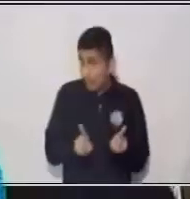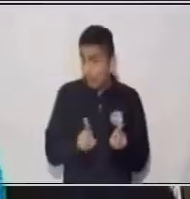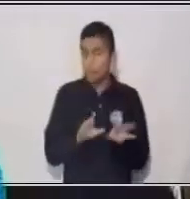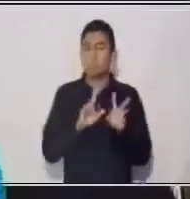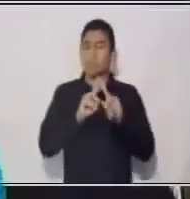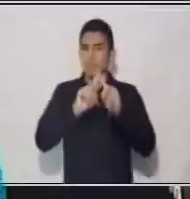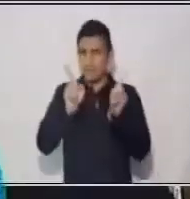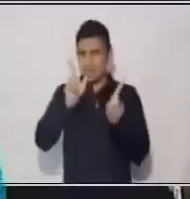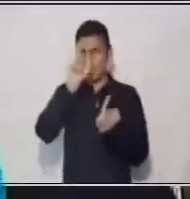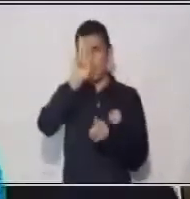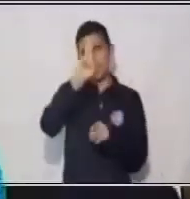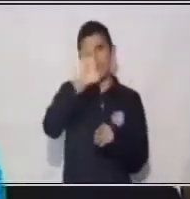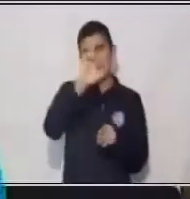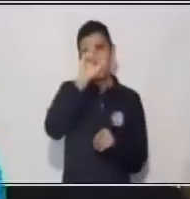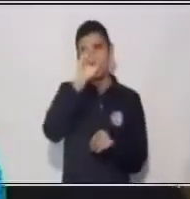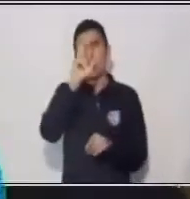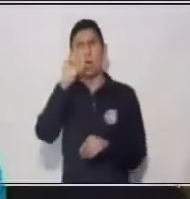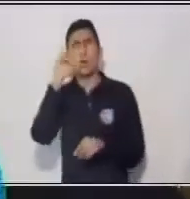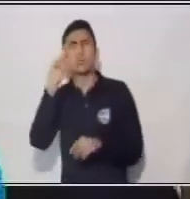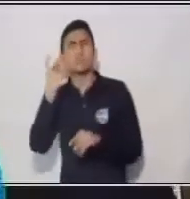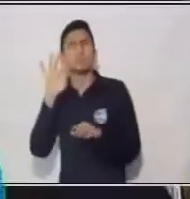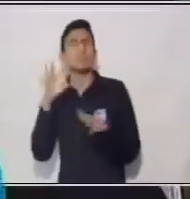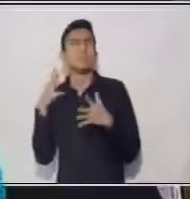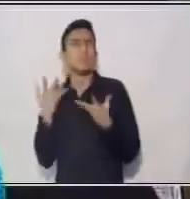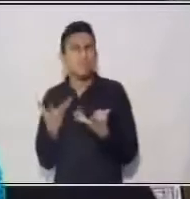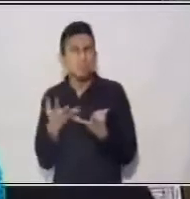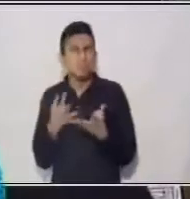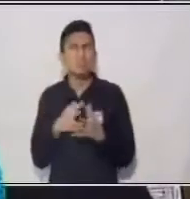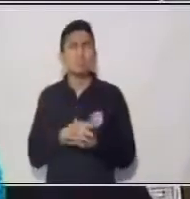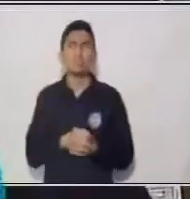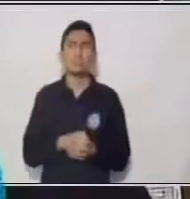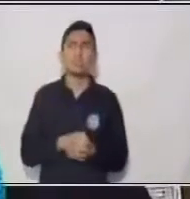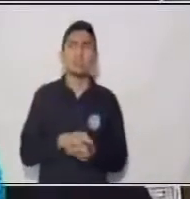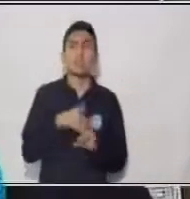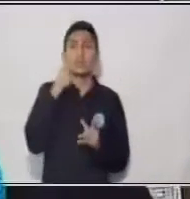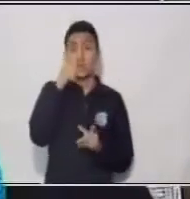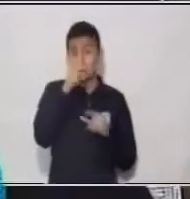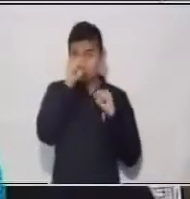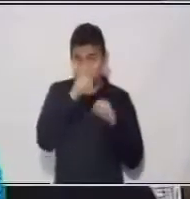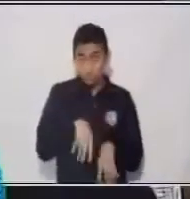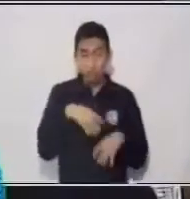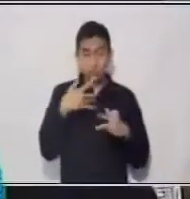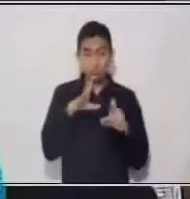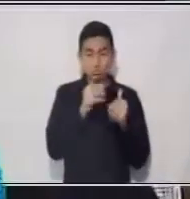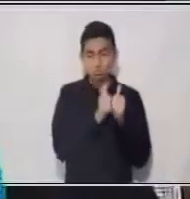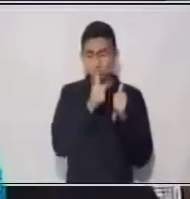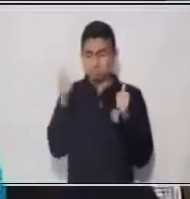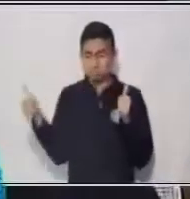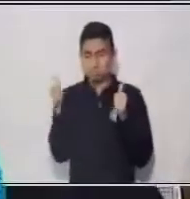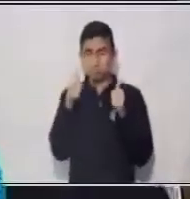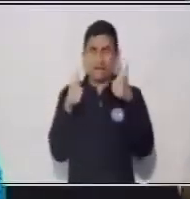ir del punto A al punto B y regresar nuevamente.